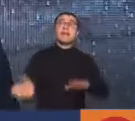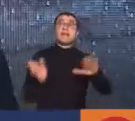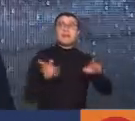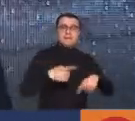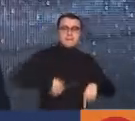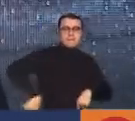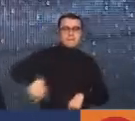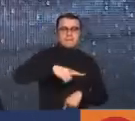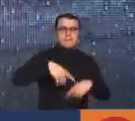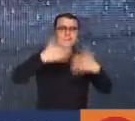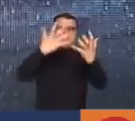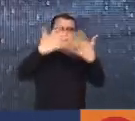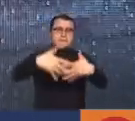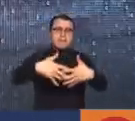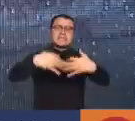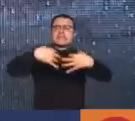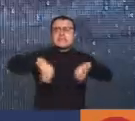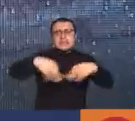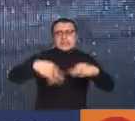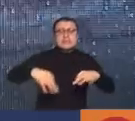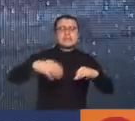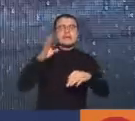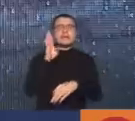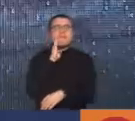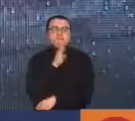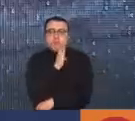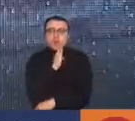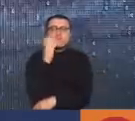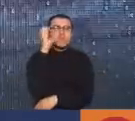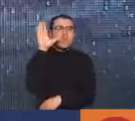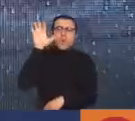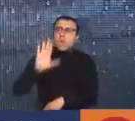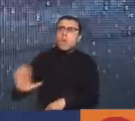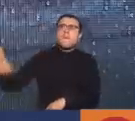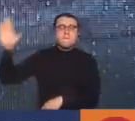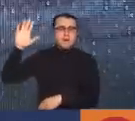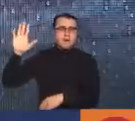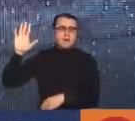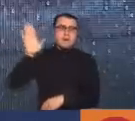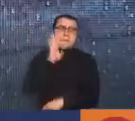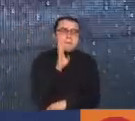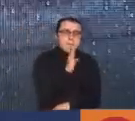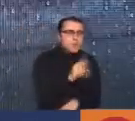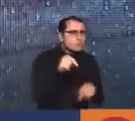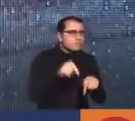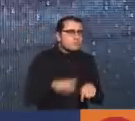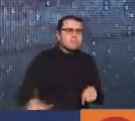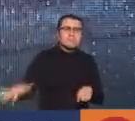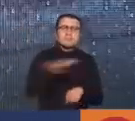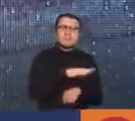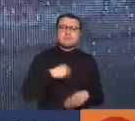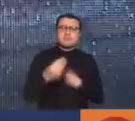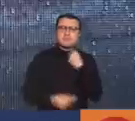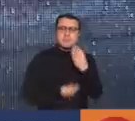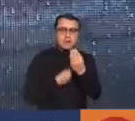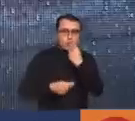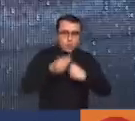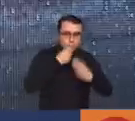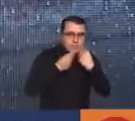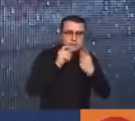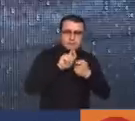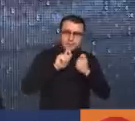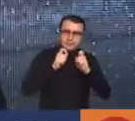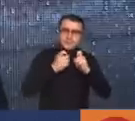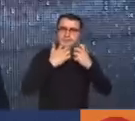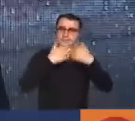de Colombia, los microempresarios de Bosa, que en general se dedican a la transformación de alimentos,